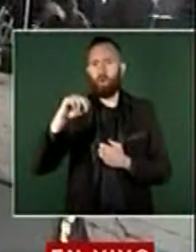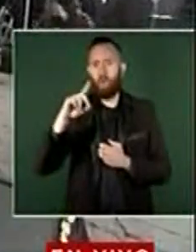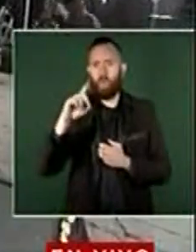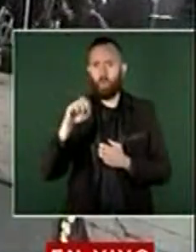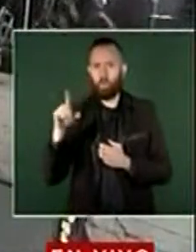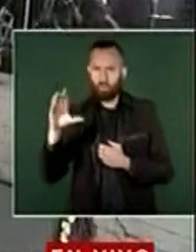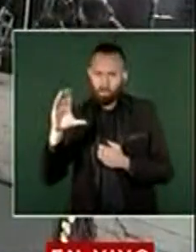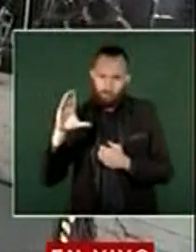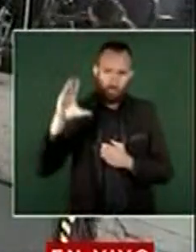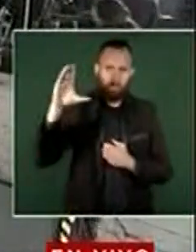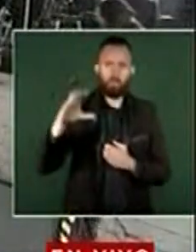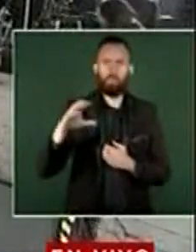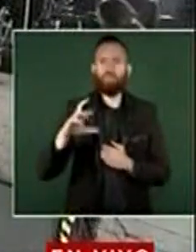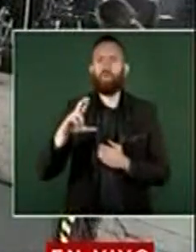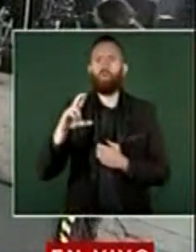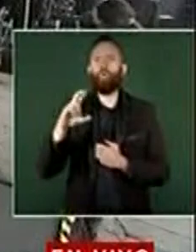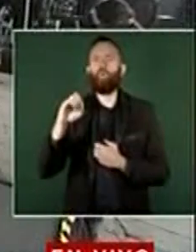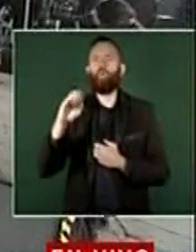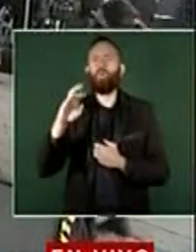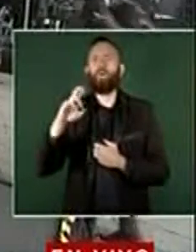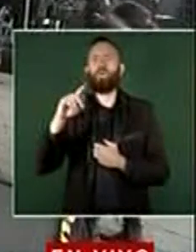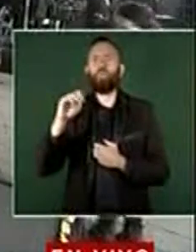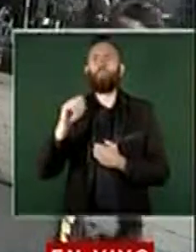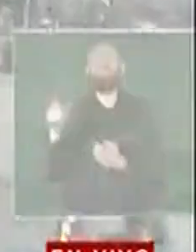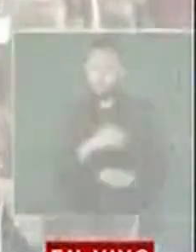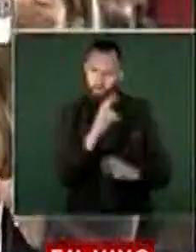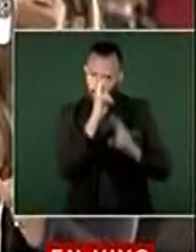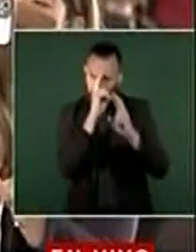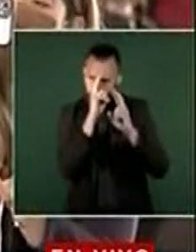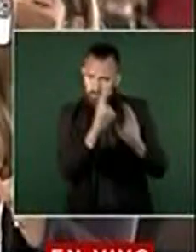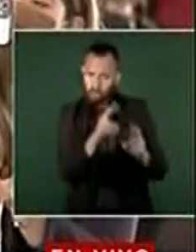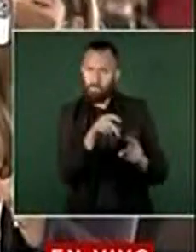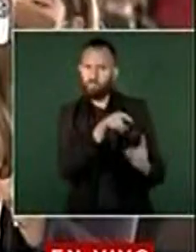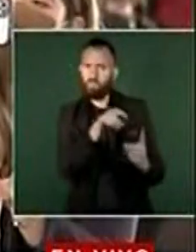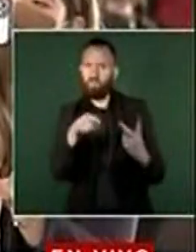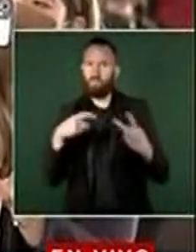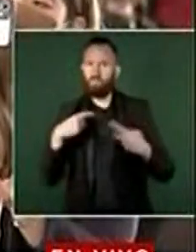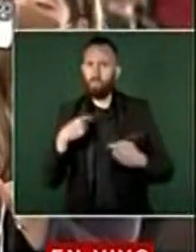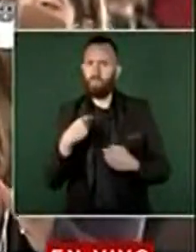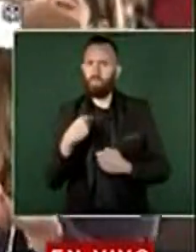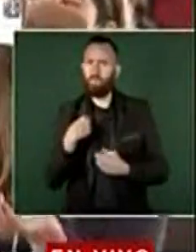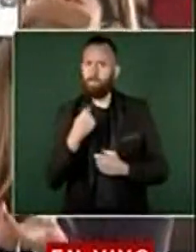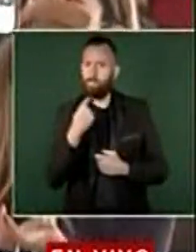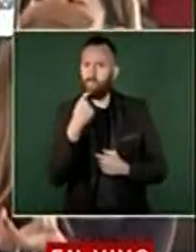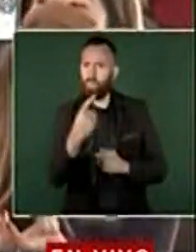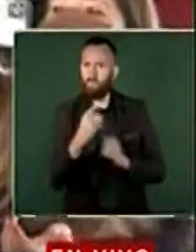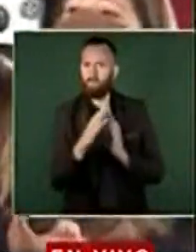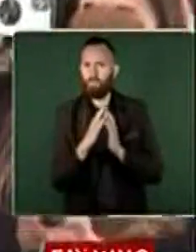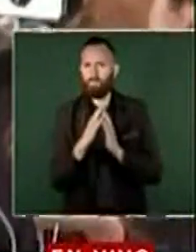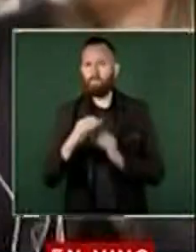que escribió el presidente López Obrador, pues si no puede hacer, porque no tiene las facultades de hacer lo que el